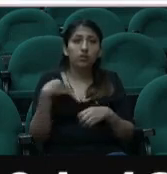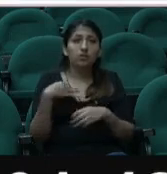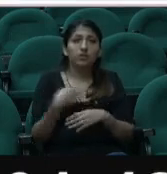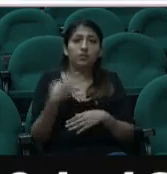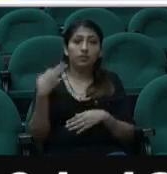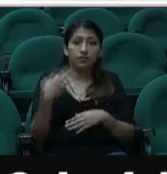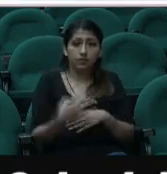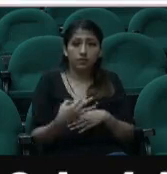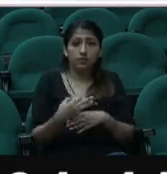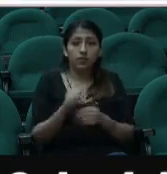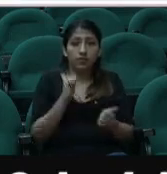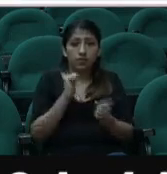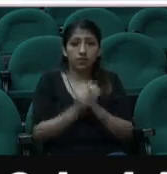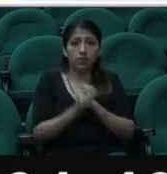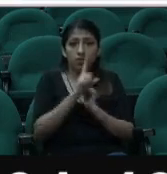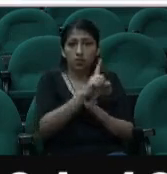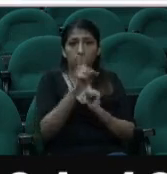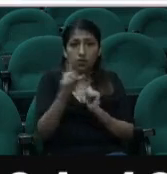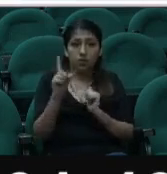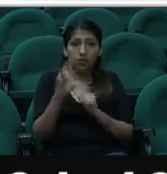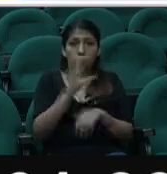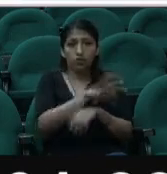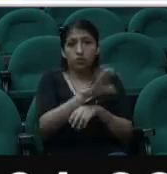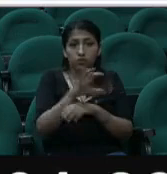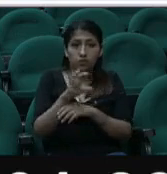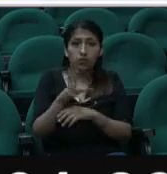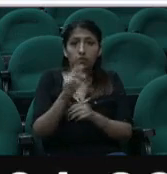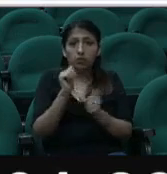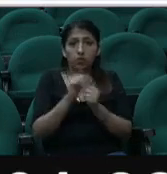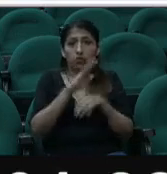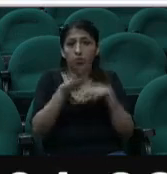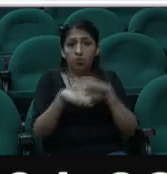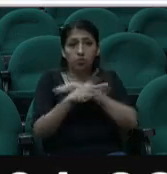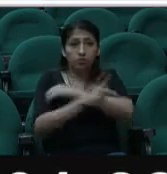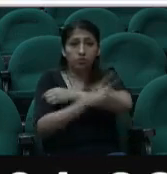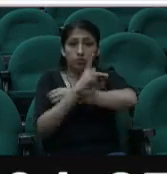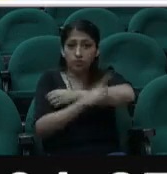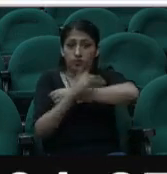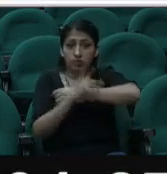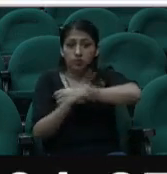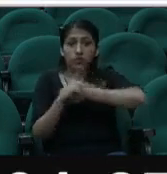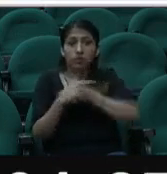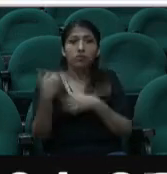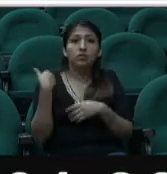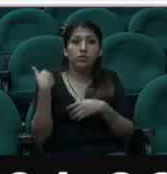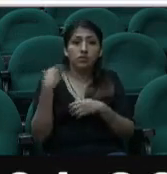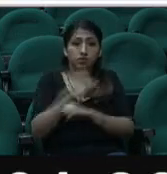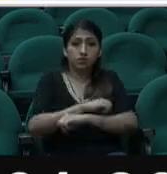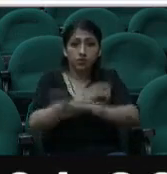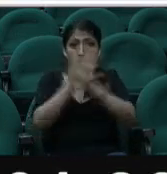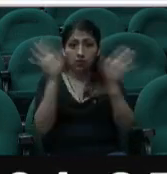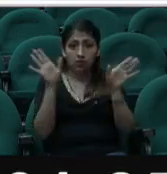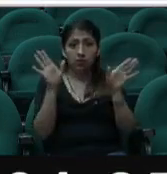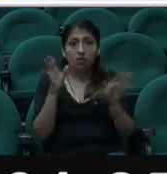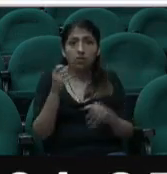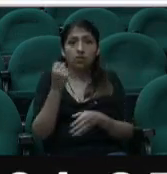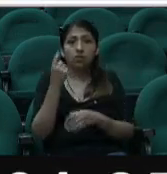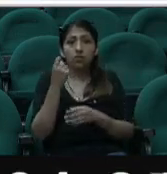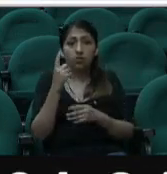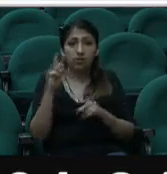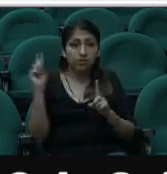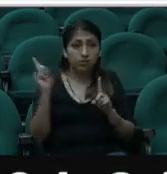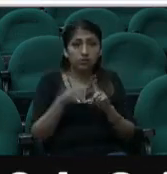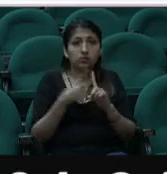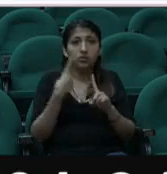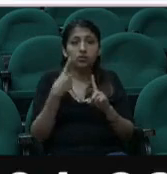firmemente que cada uno de los ciudadanos de bien que somos todos los pacenses tenemos la claridad la convicción los